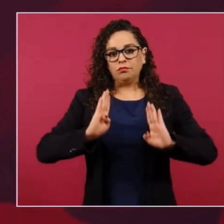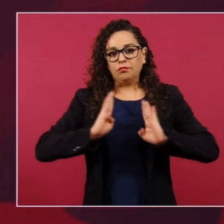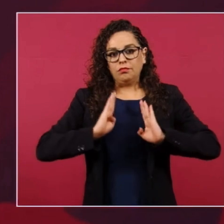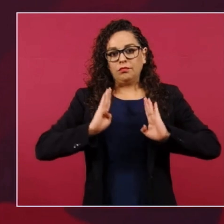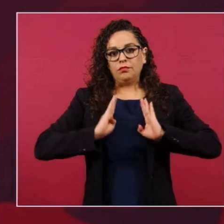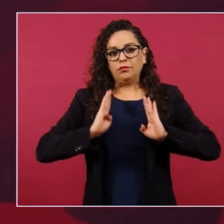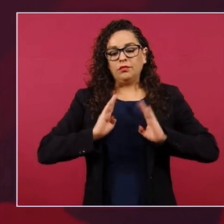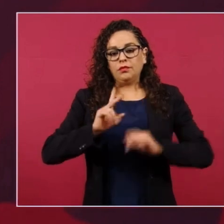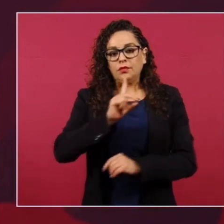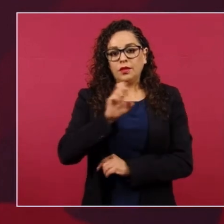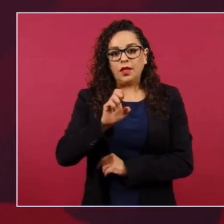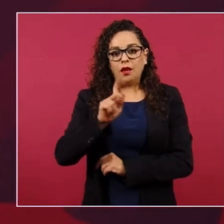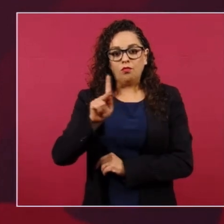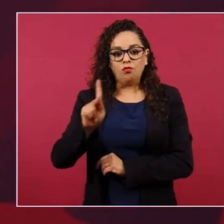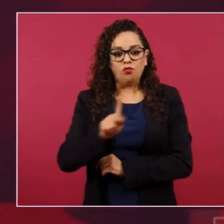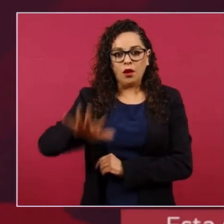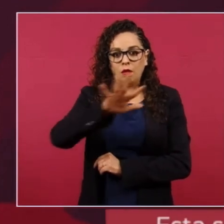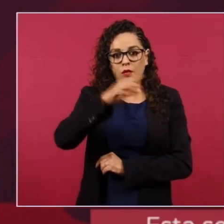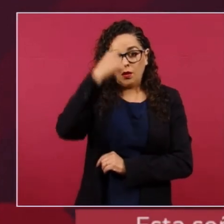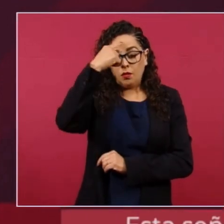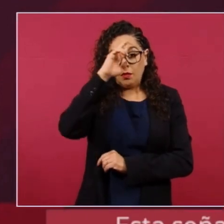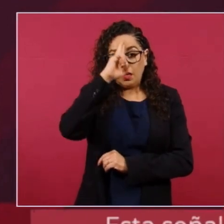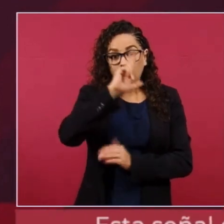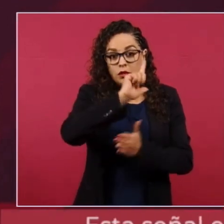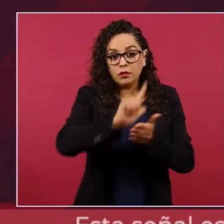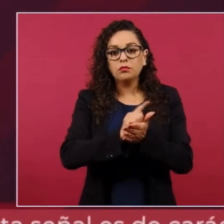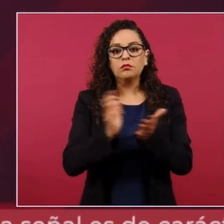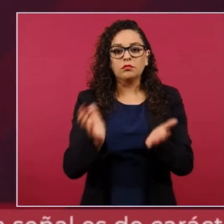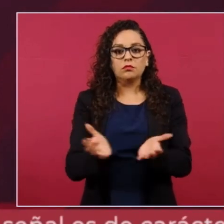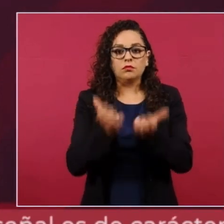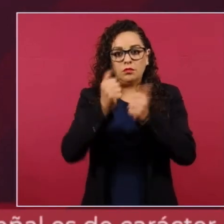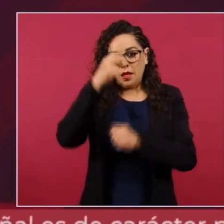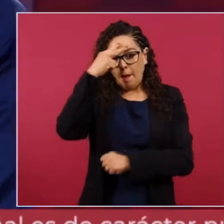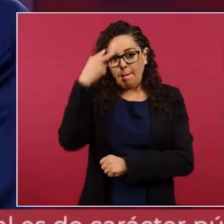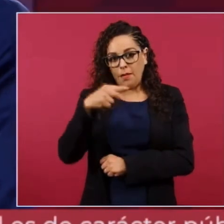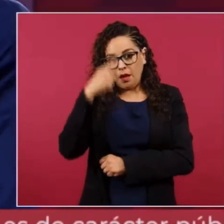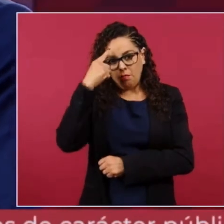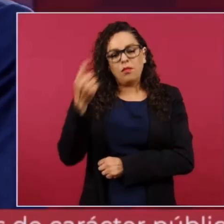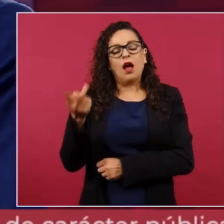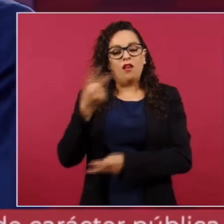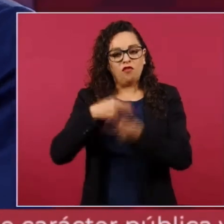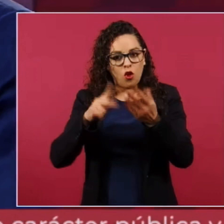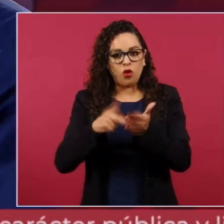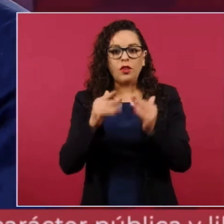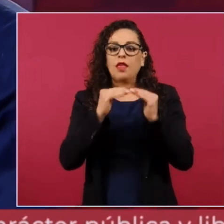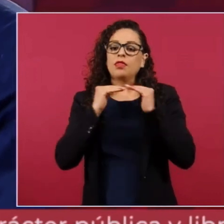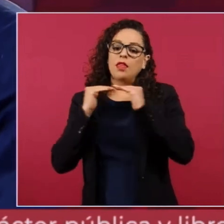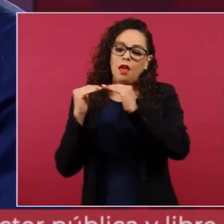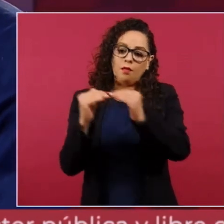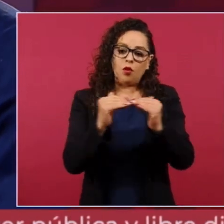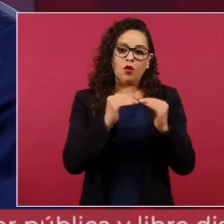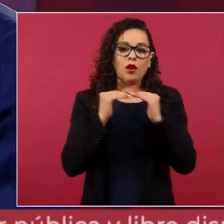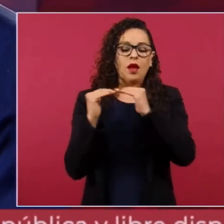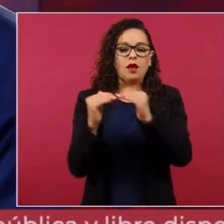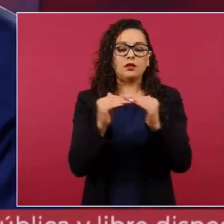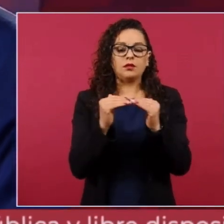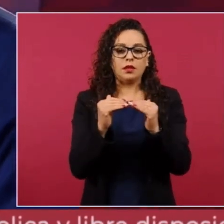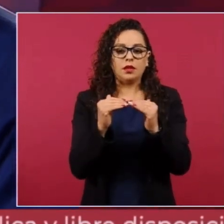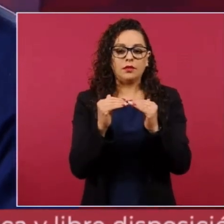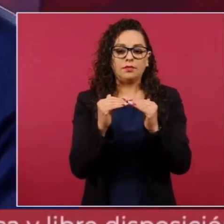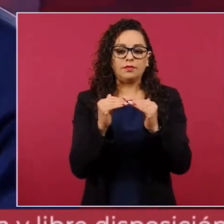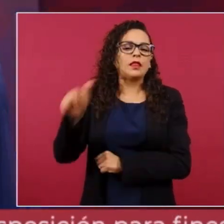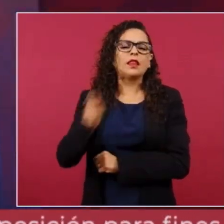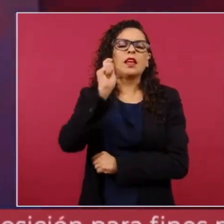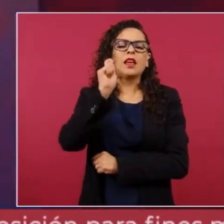pueblo para restablecer la legalidad y la democracia. Y luego, en la Hacienda de Guadalupe, en lo que se llama Plan